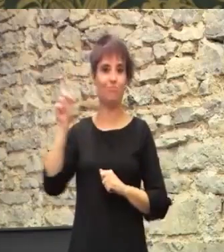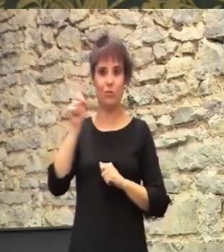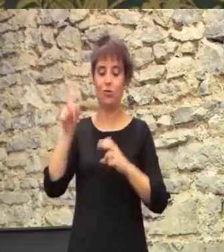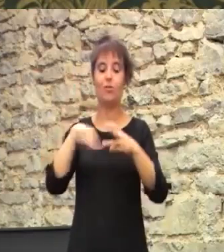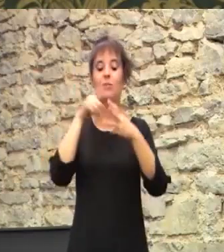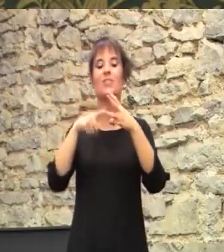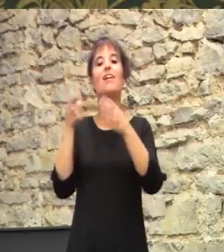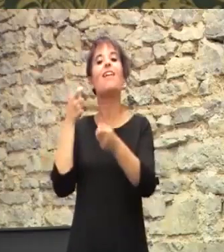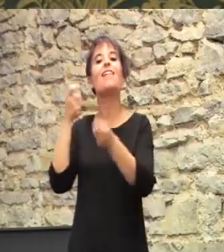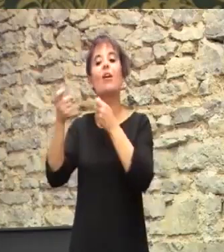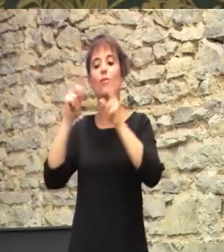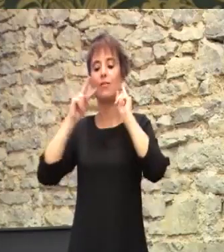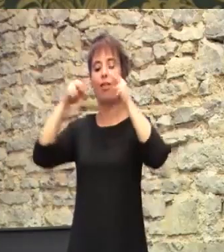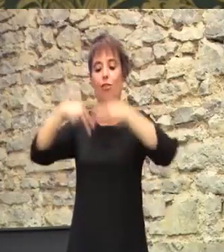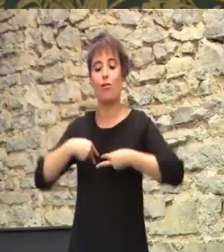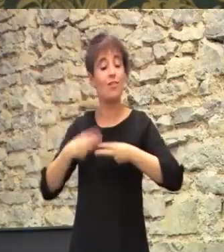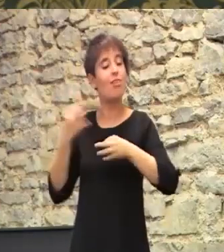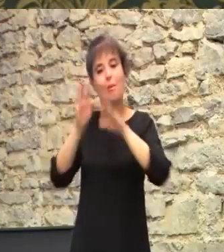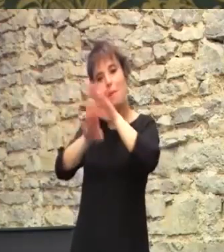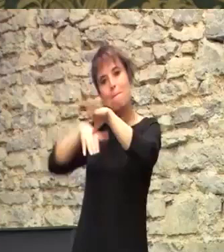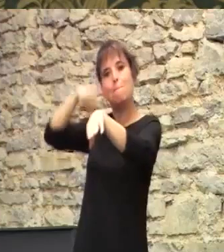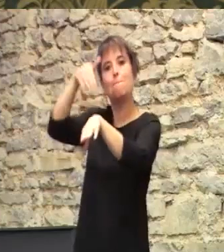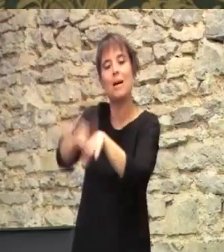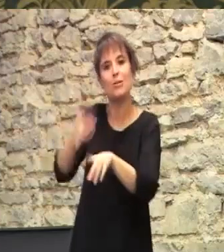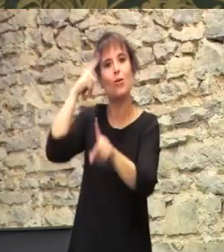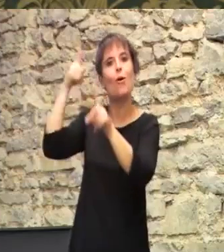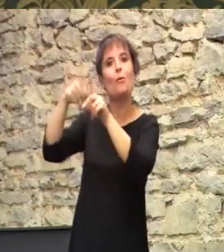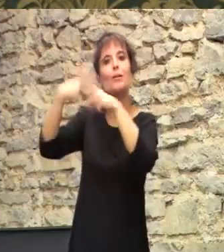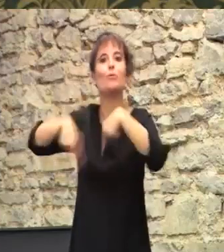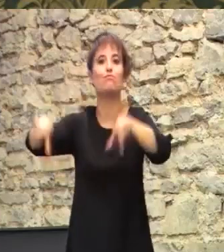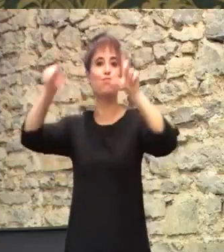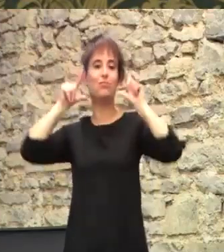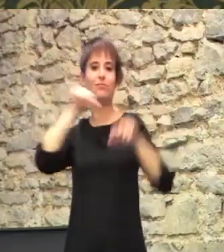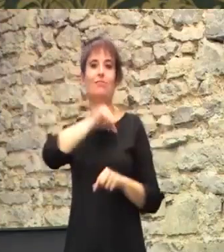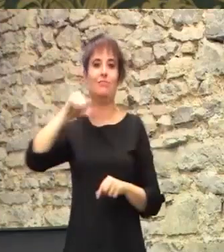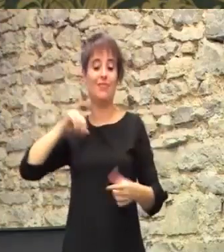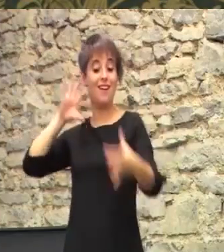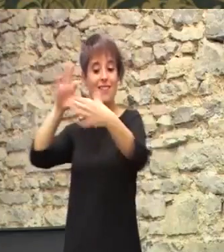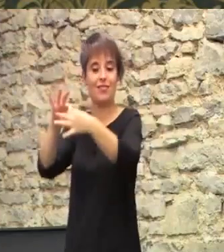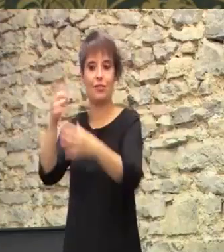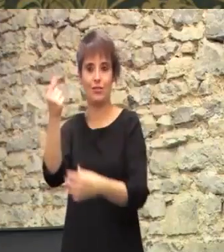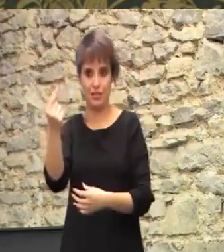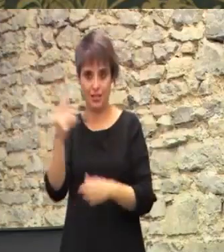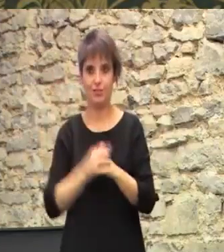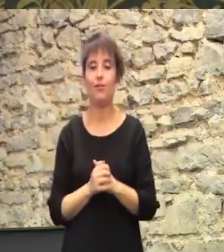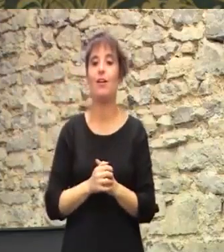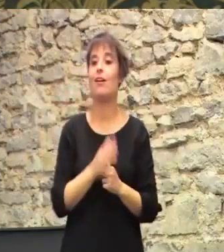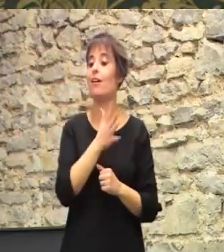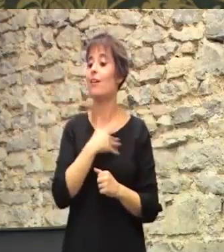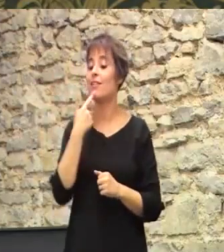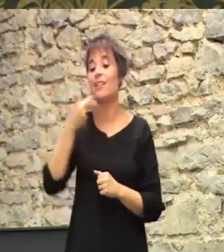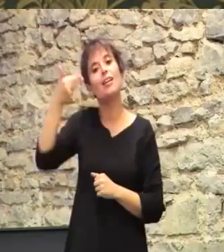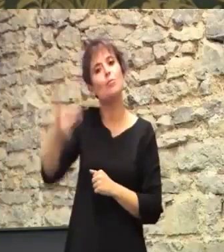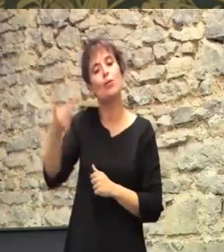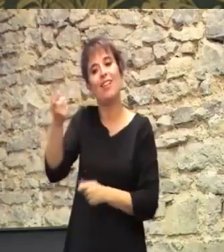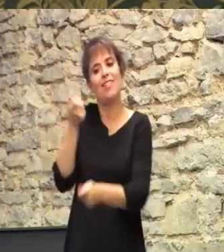negociaciones consigo misma como paso imprescindible para un protagonismo autónomo en relación con el dinero la importancia de los